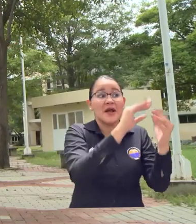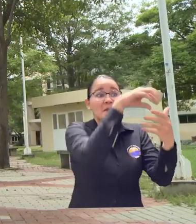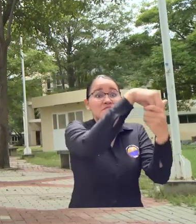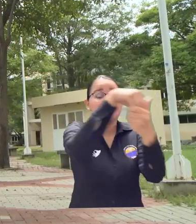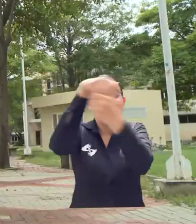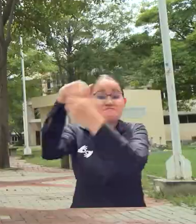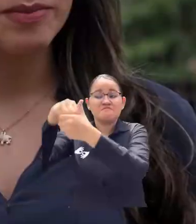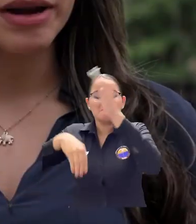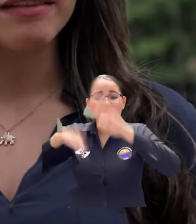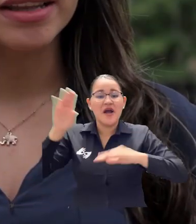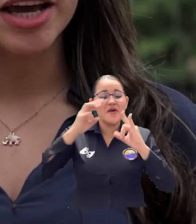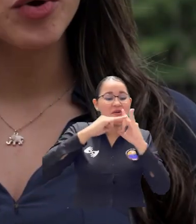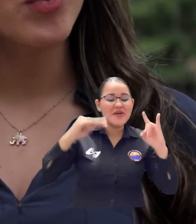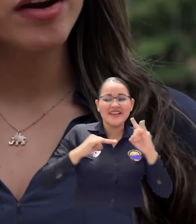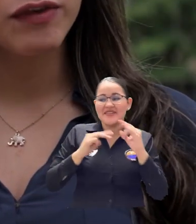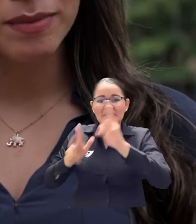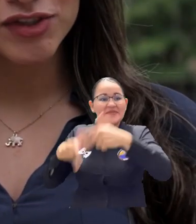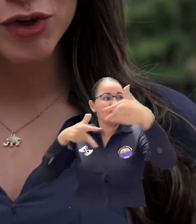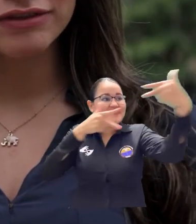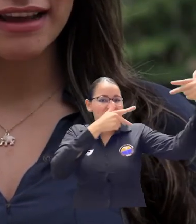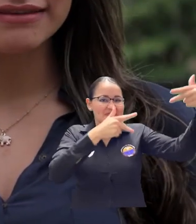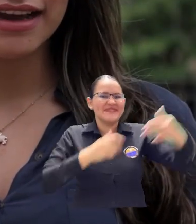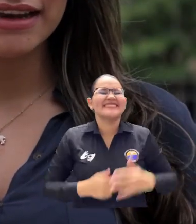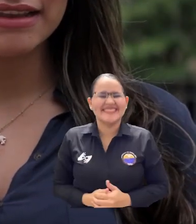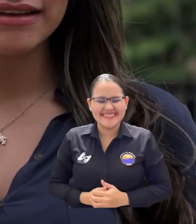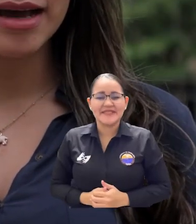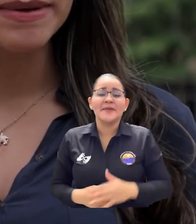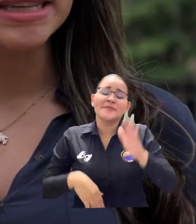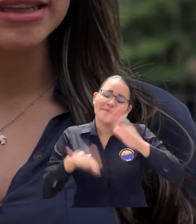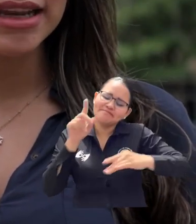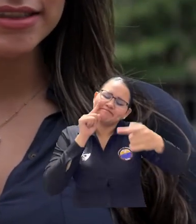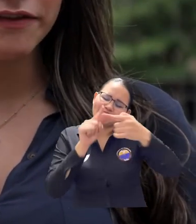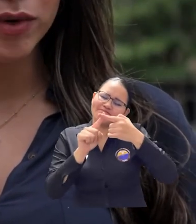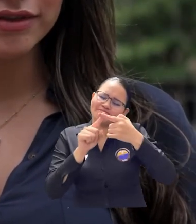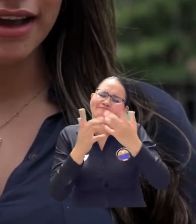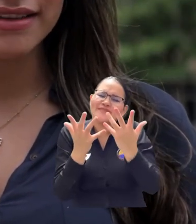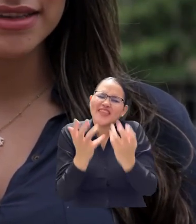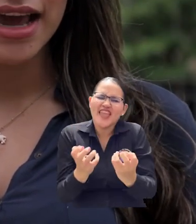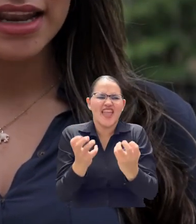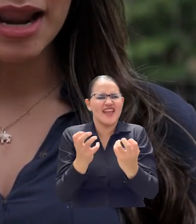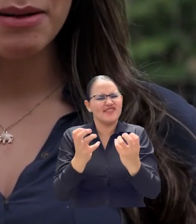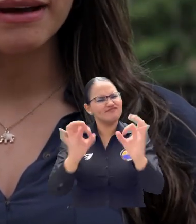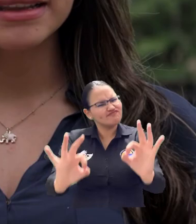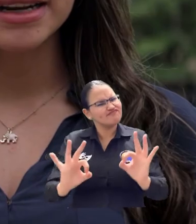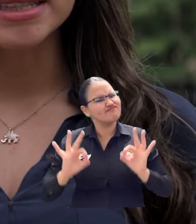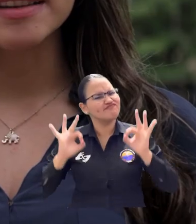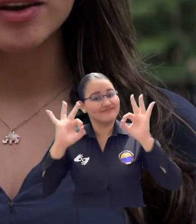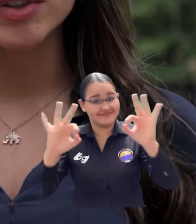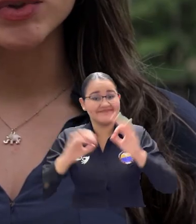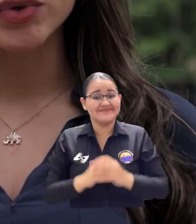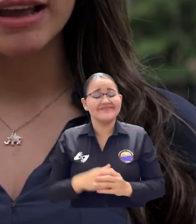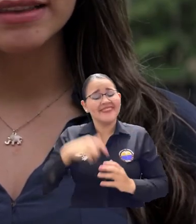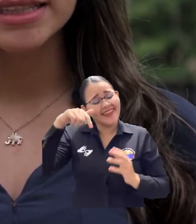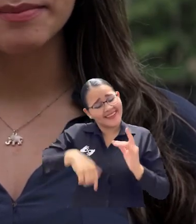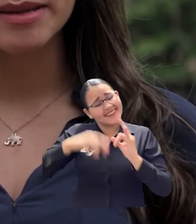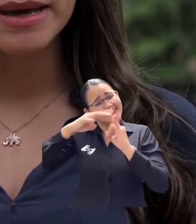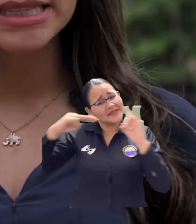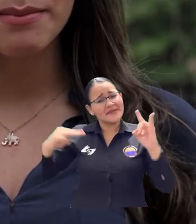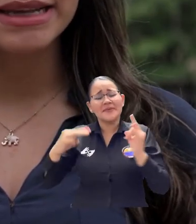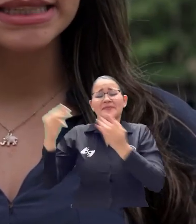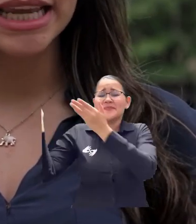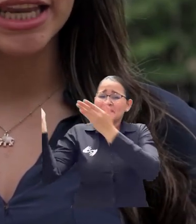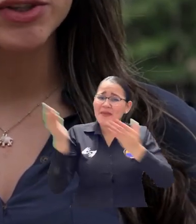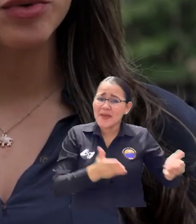de que se hará lo necesario para brindar una formación de alta calidad a pesar de las dificultades, la Alma Mater recibe a los estudiantes de